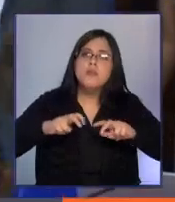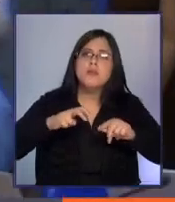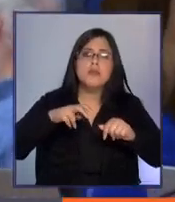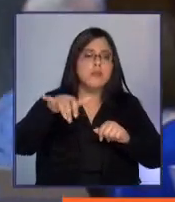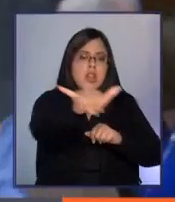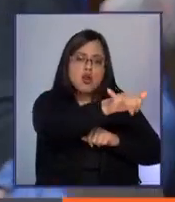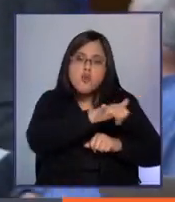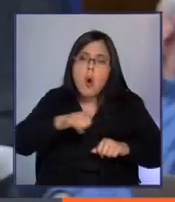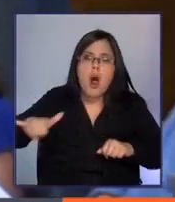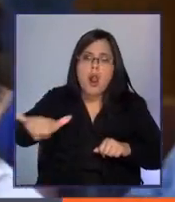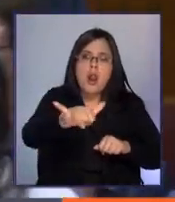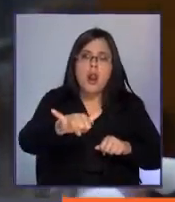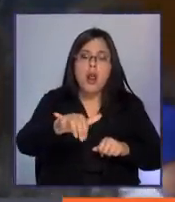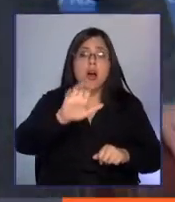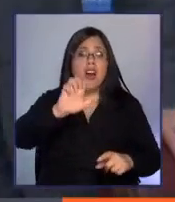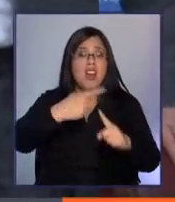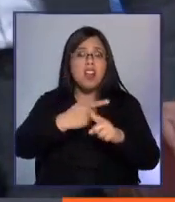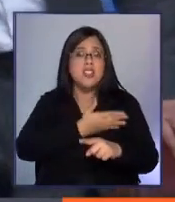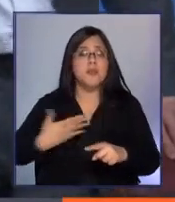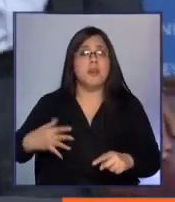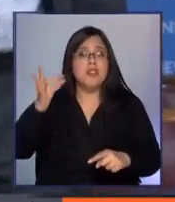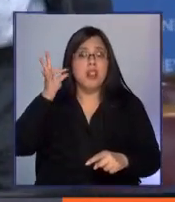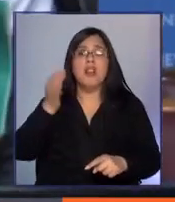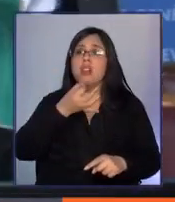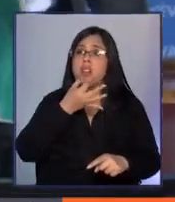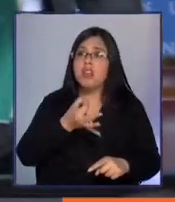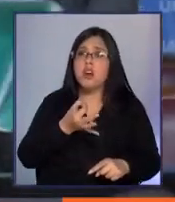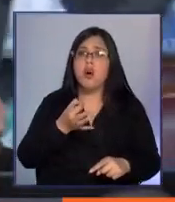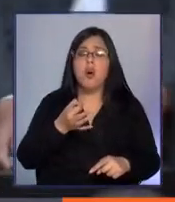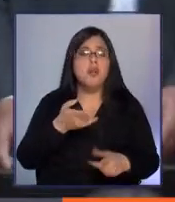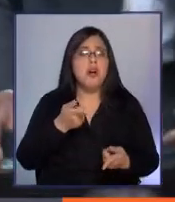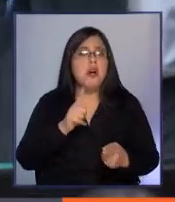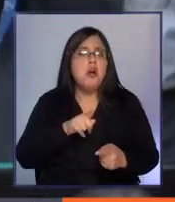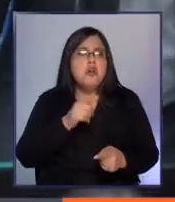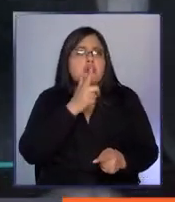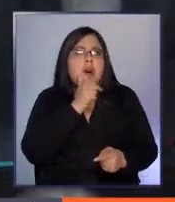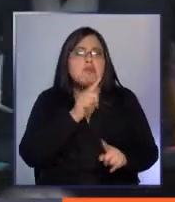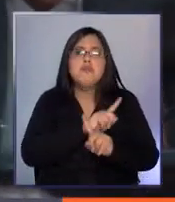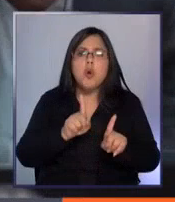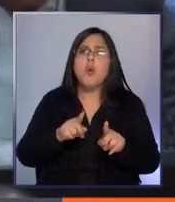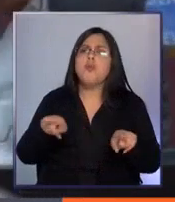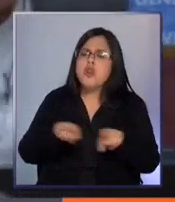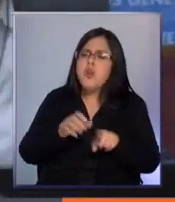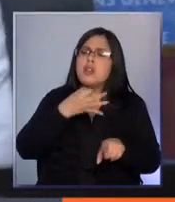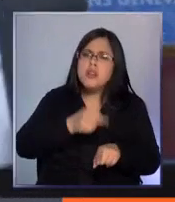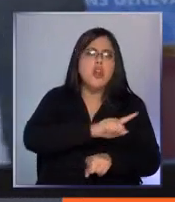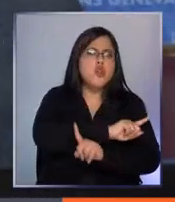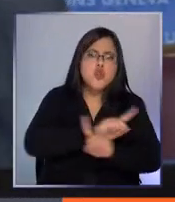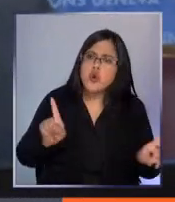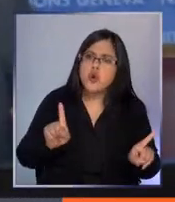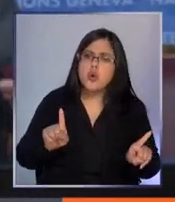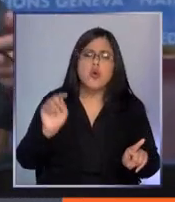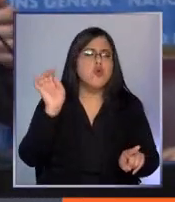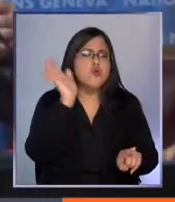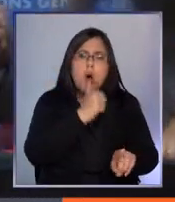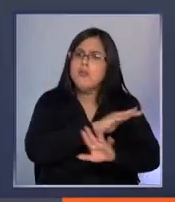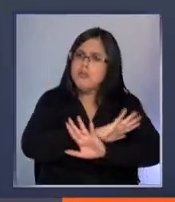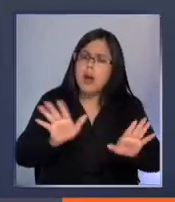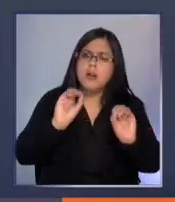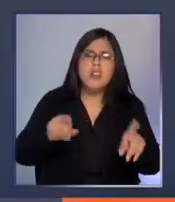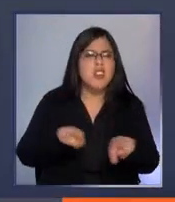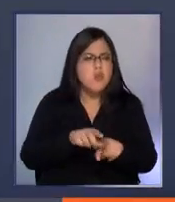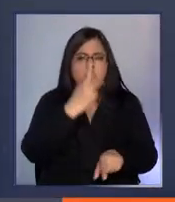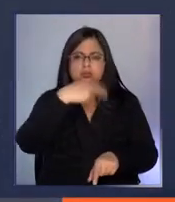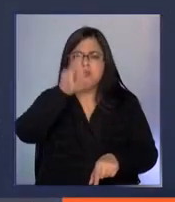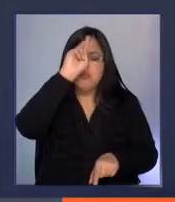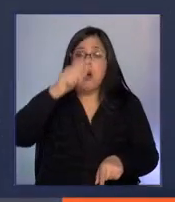La exmandataria dijo que no va a especular, que descarta tajantemente la acusación de Piñeiro, una que le pareció extraña. Yo